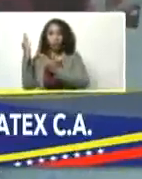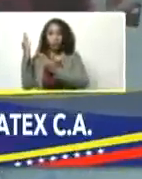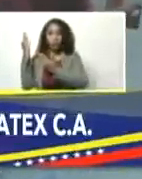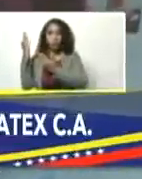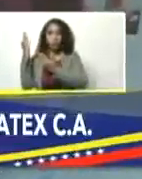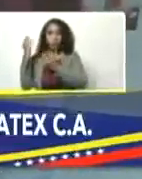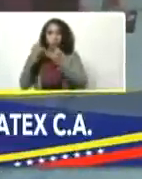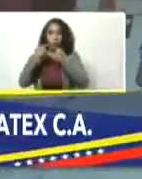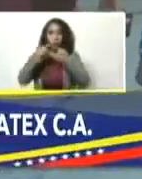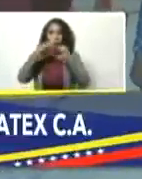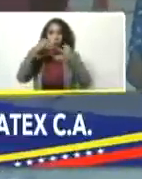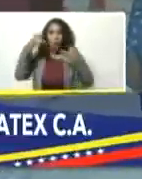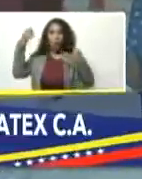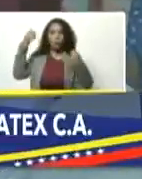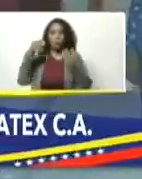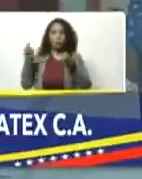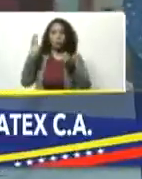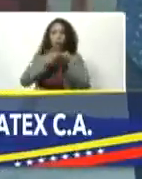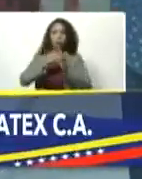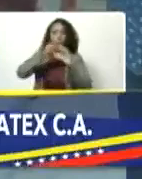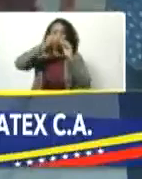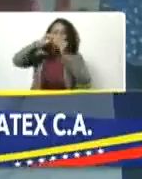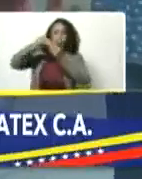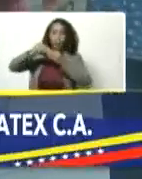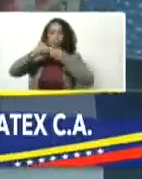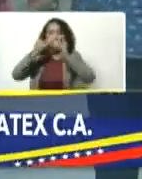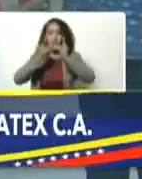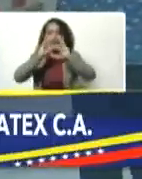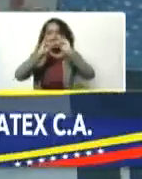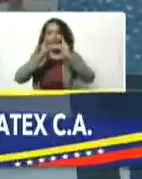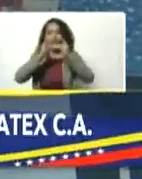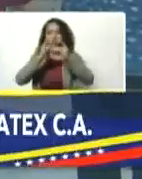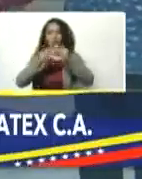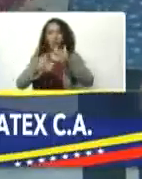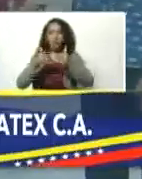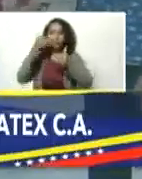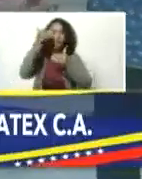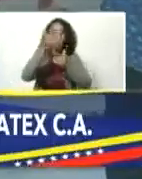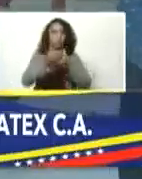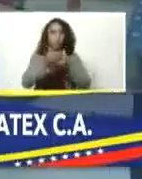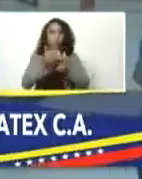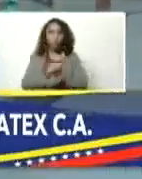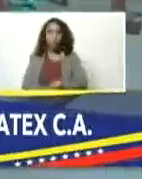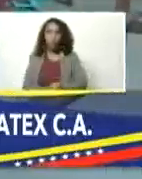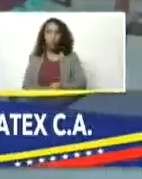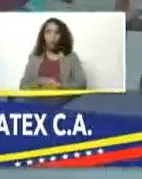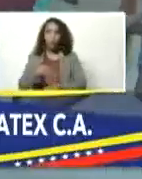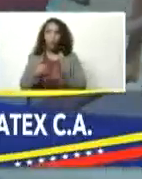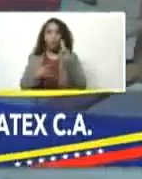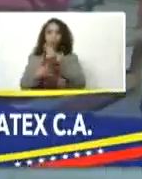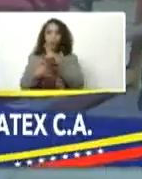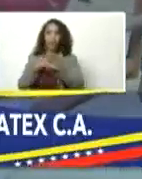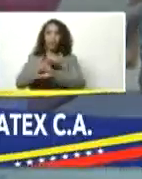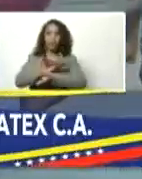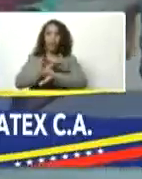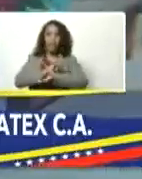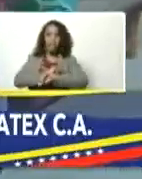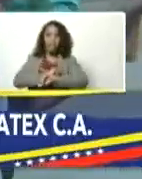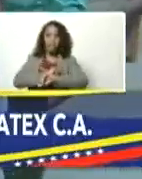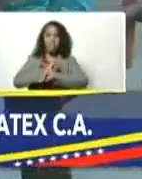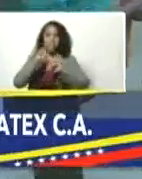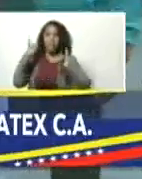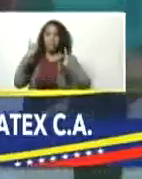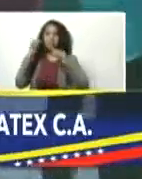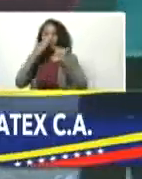las cabulleras que se le colocan a las hamacas y luego puede observar ya el producto